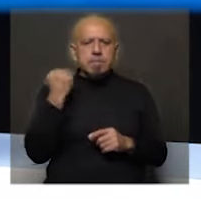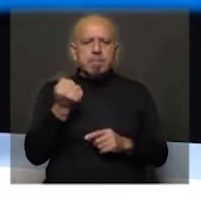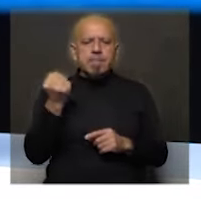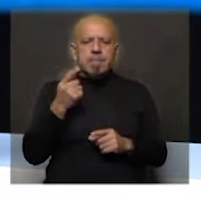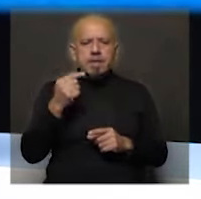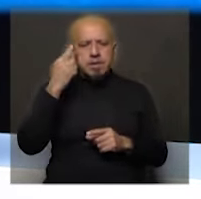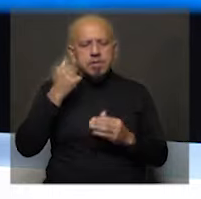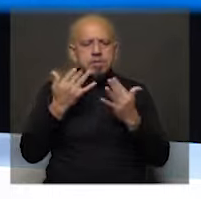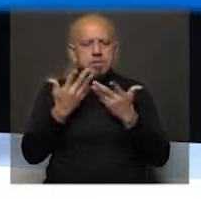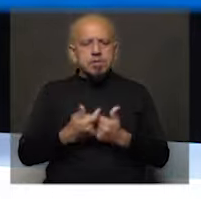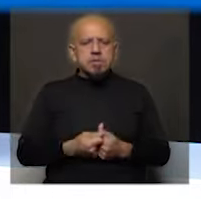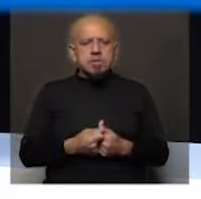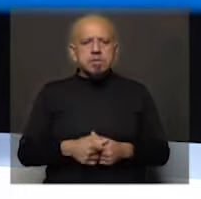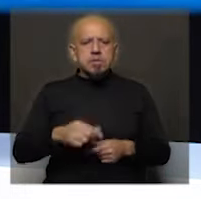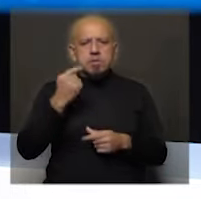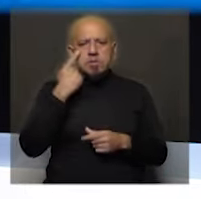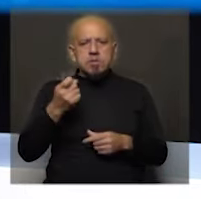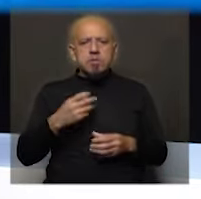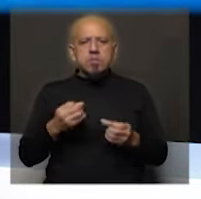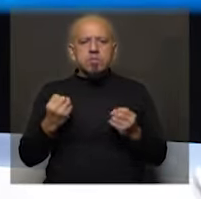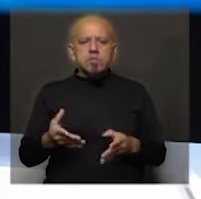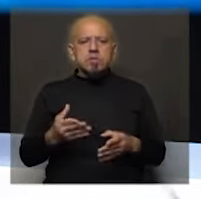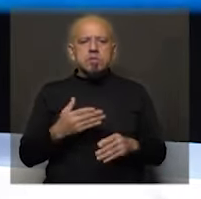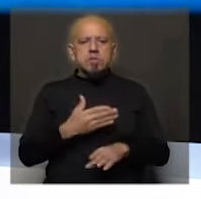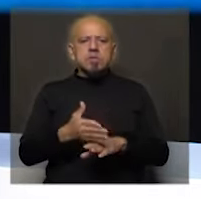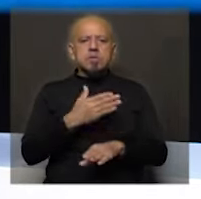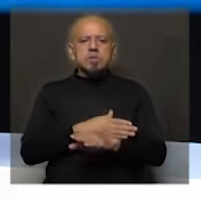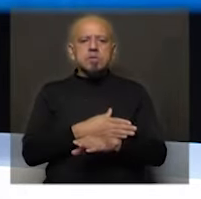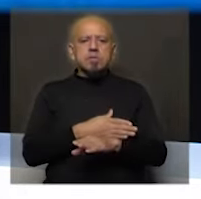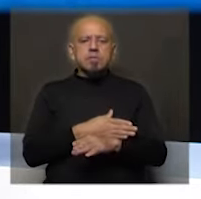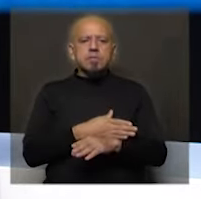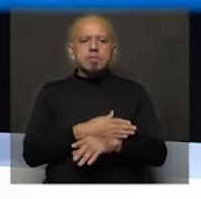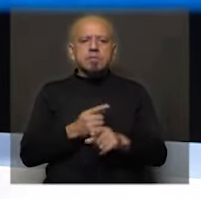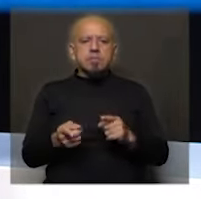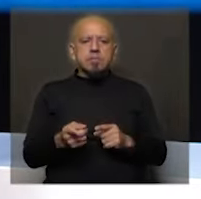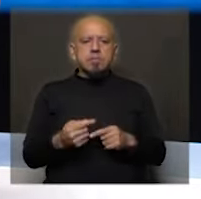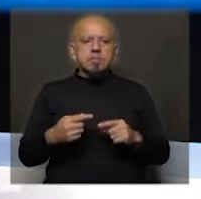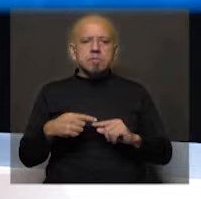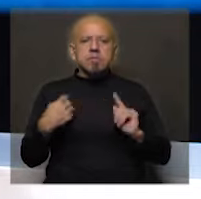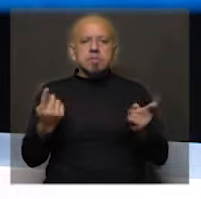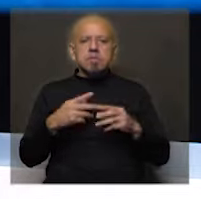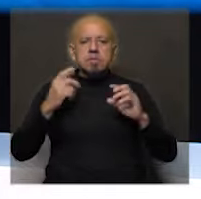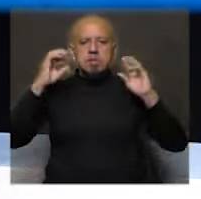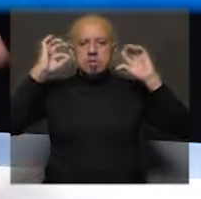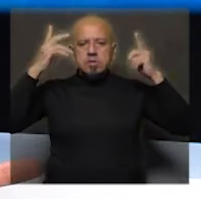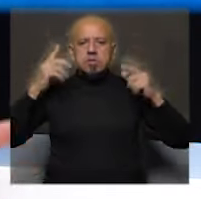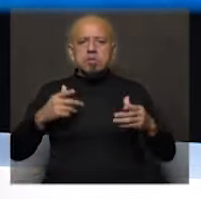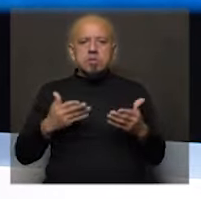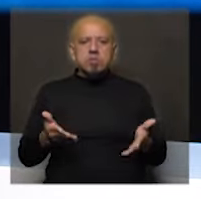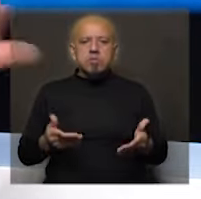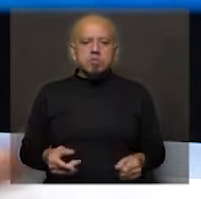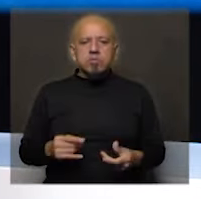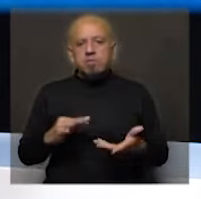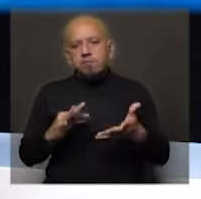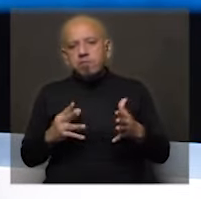estrategias de prevención porque cuanto antes se corte la transmisión intergeneracional de la violencia como forma de